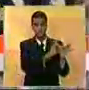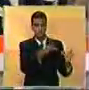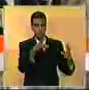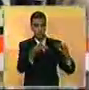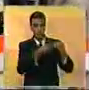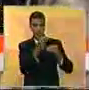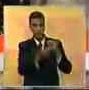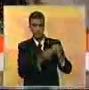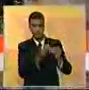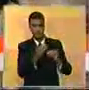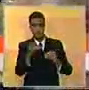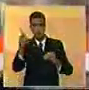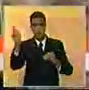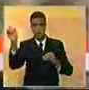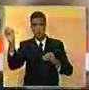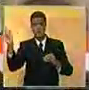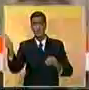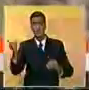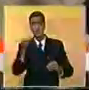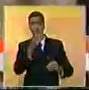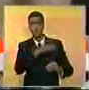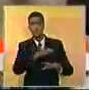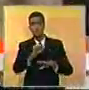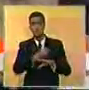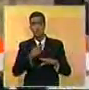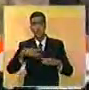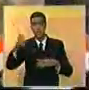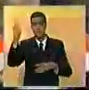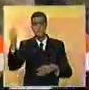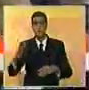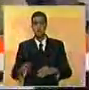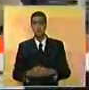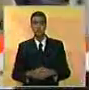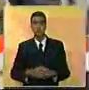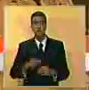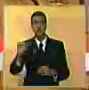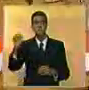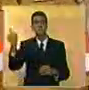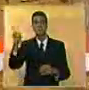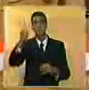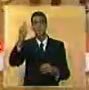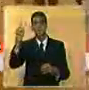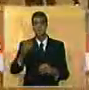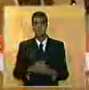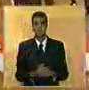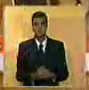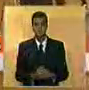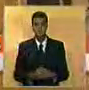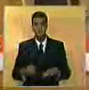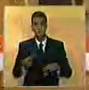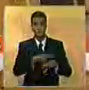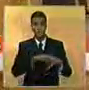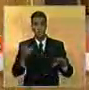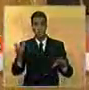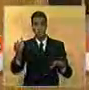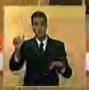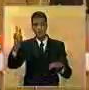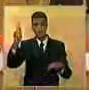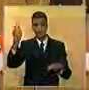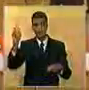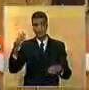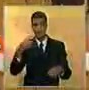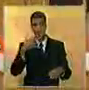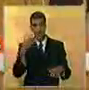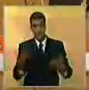creador, parturiento del socialismo venezolano del siglo XXI. El ministro Gustavo Rangel Briceño destacó